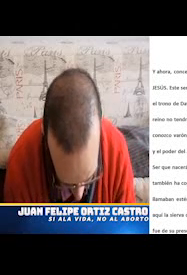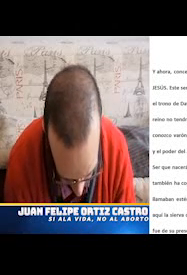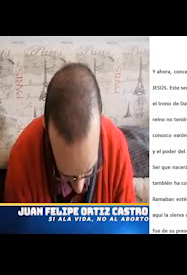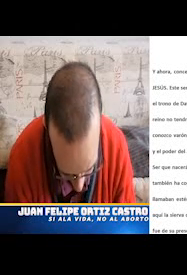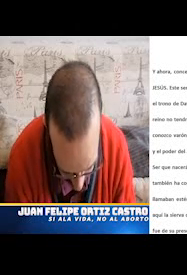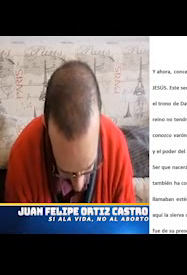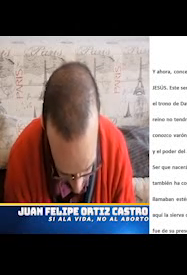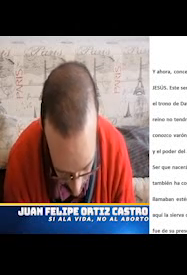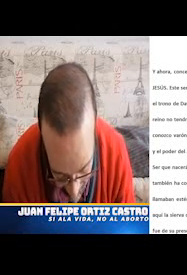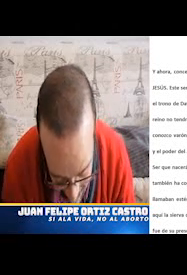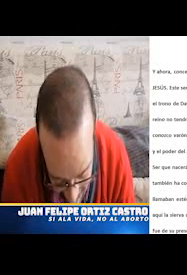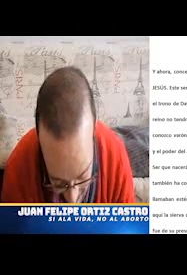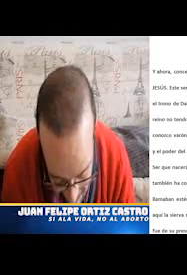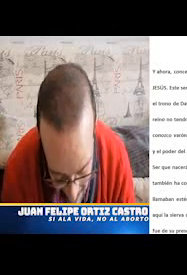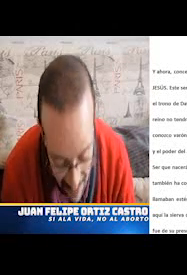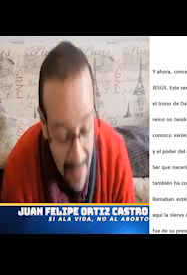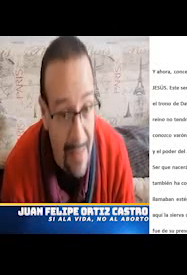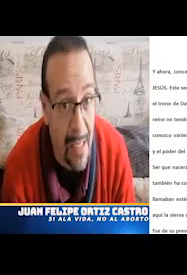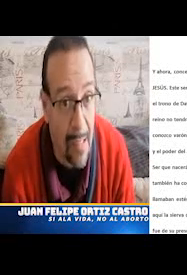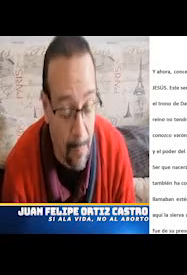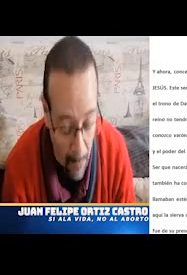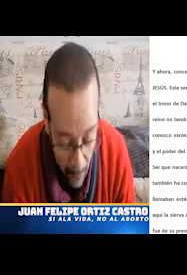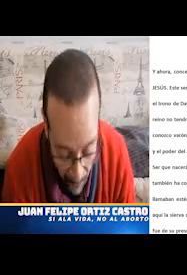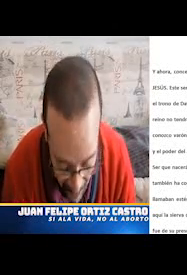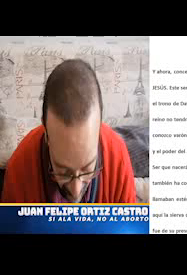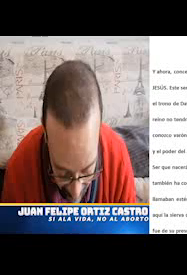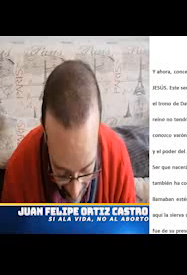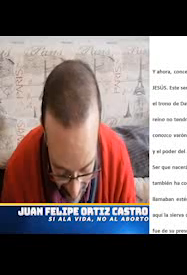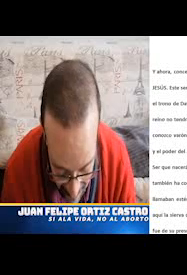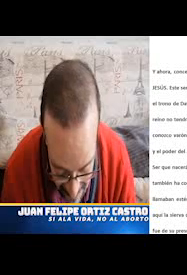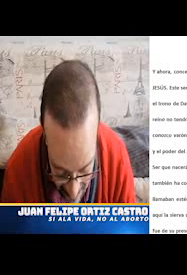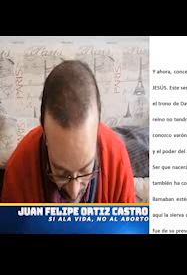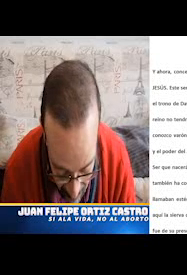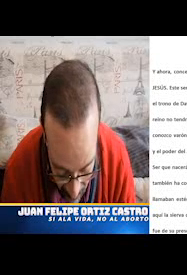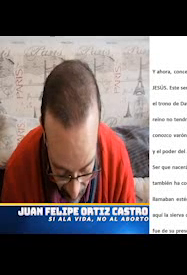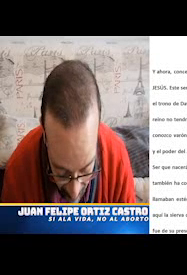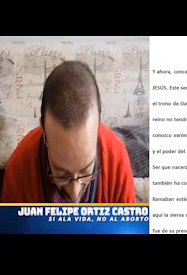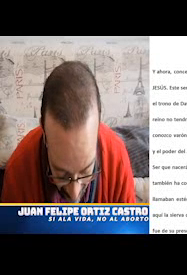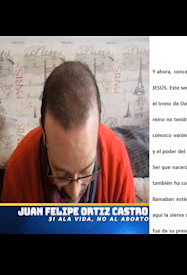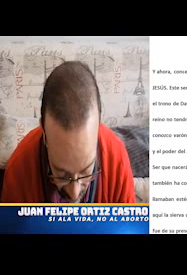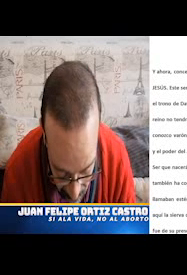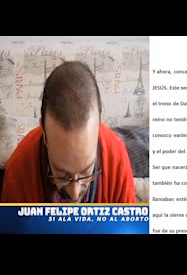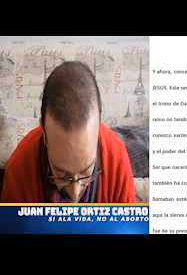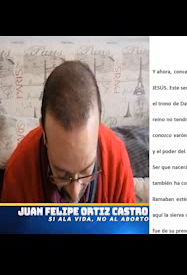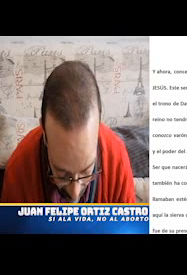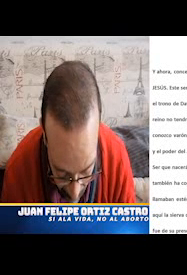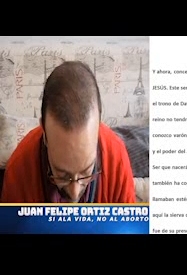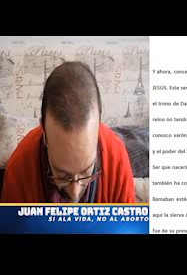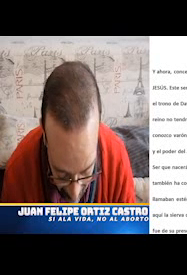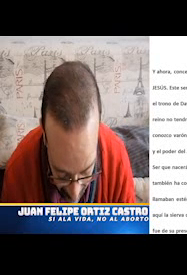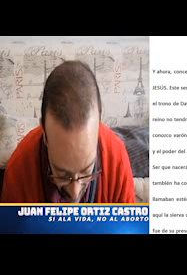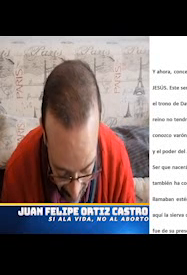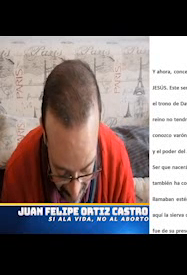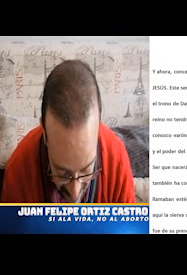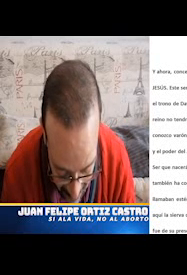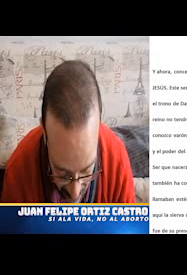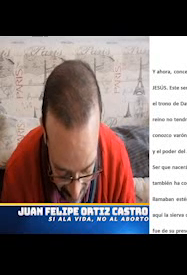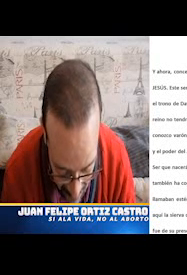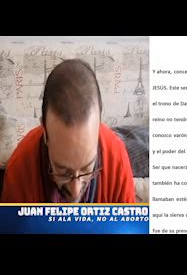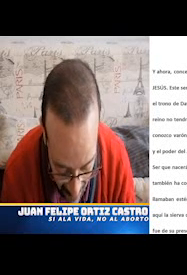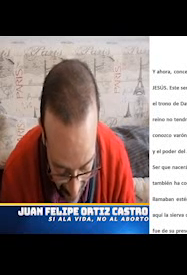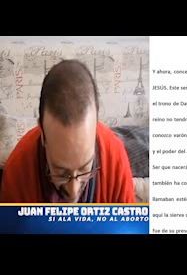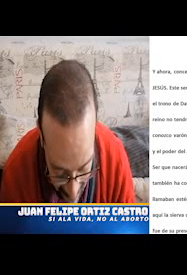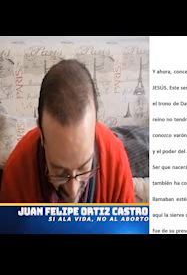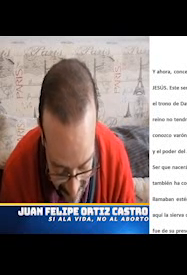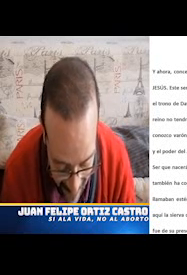Espíritu Santo vendrá sobre ti, y el poder del Altísimo te cubrirá con su sombra, por lo cual también el santo